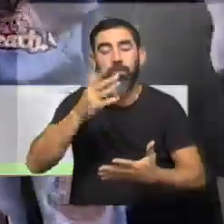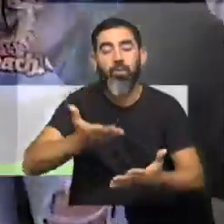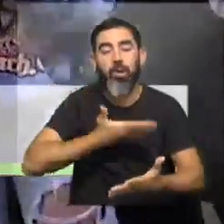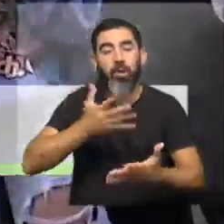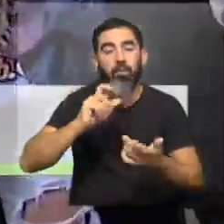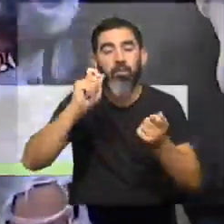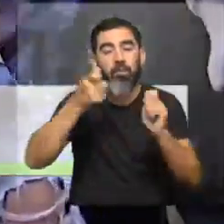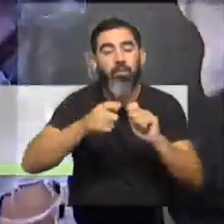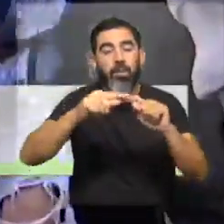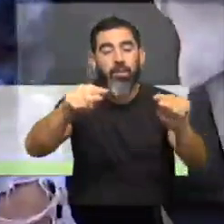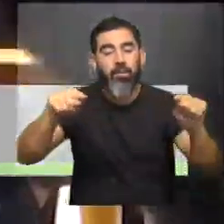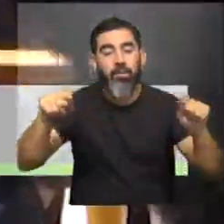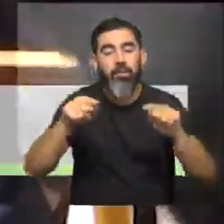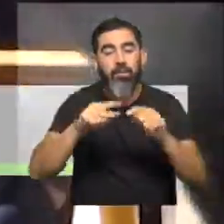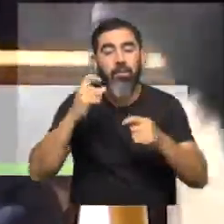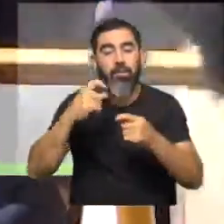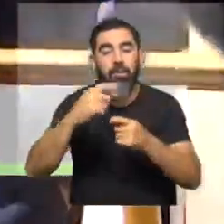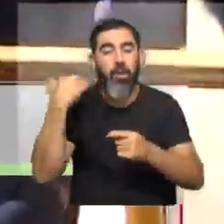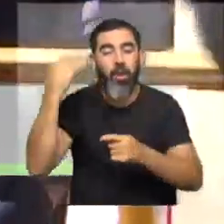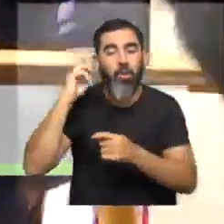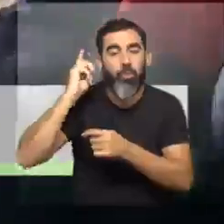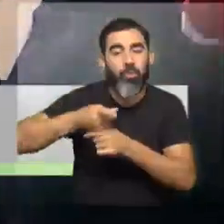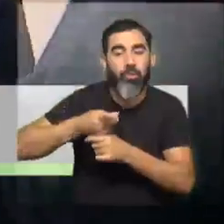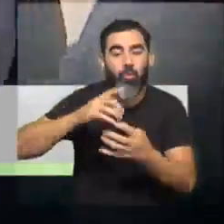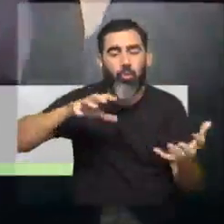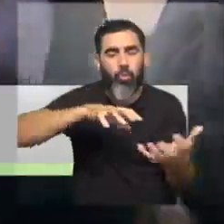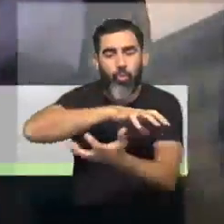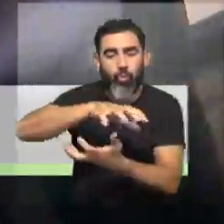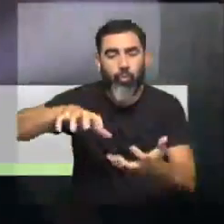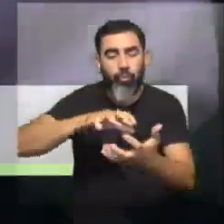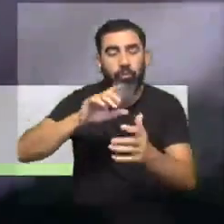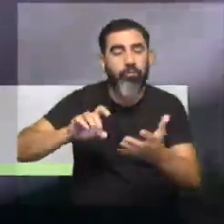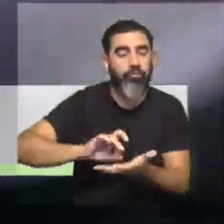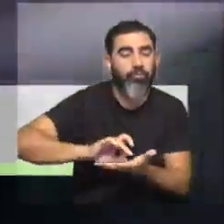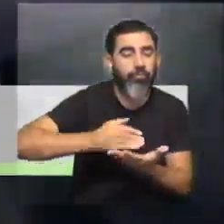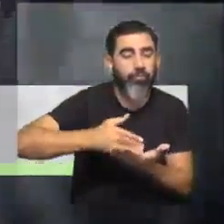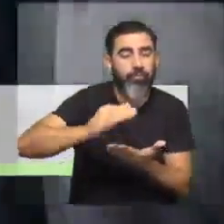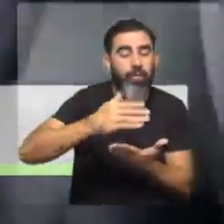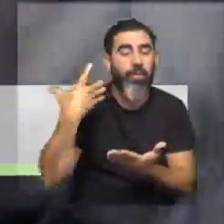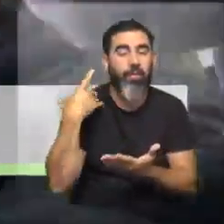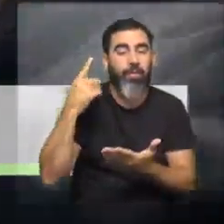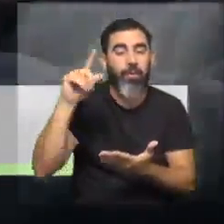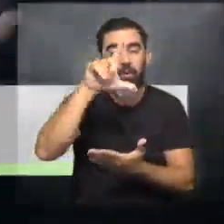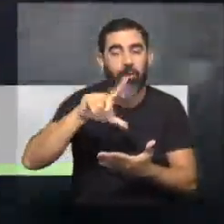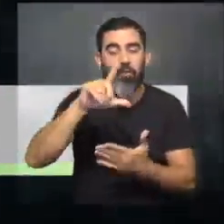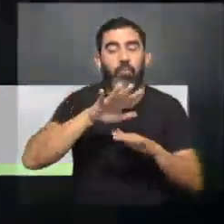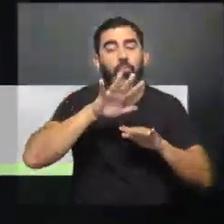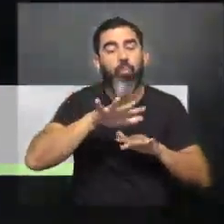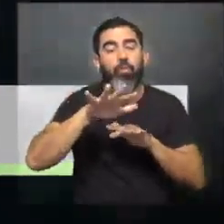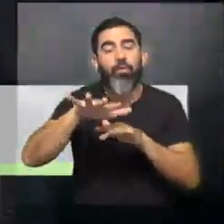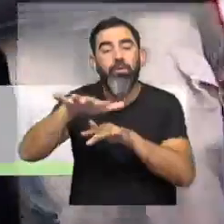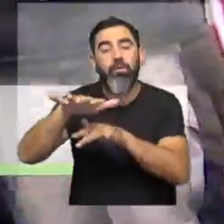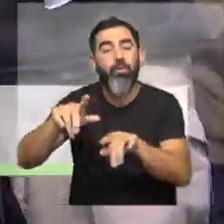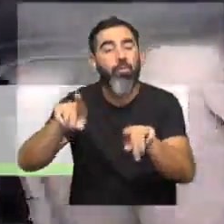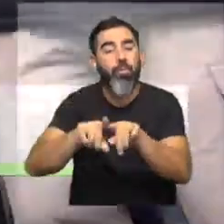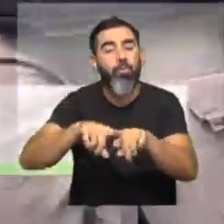traslado del salón gremial dispuesto por las autoridades que provocó un conflicto y la posterior destitución del director del liceo. La movilización se realizó a la